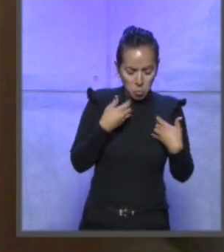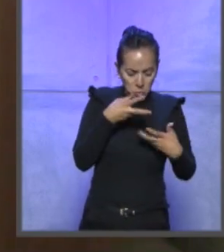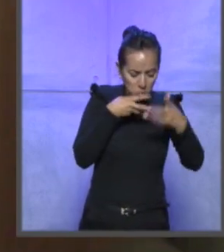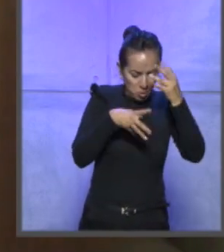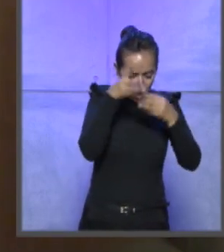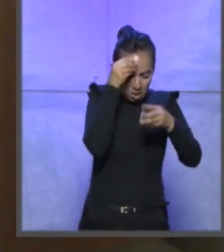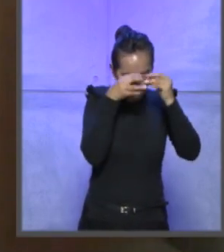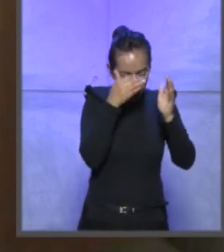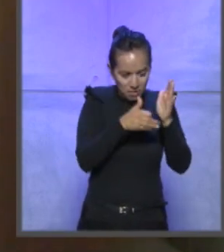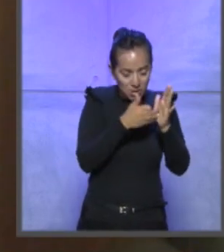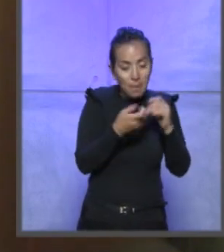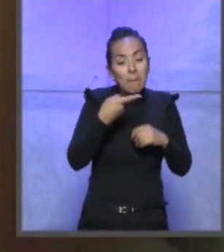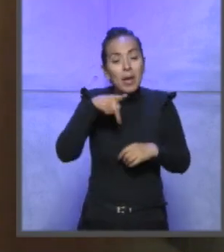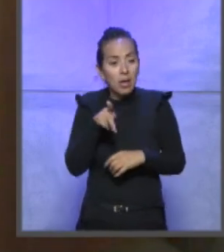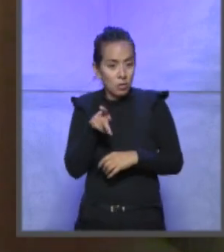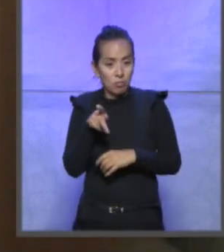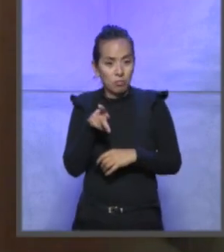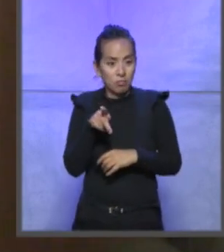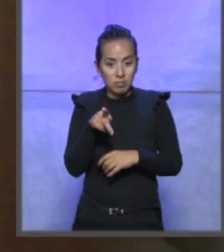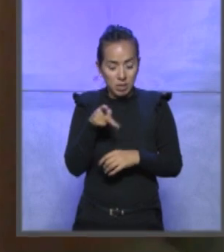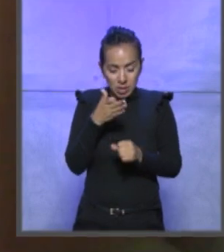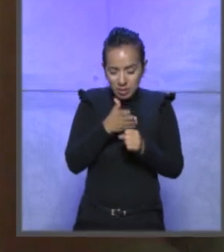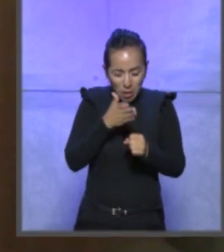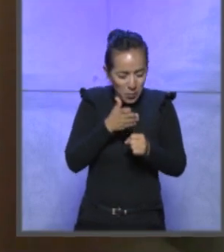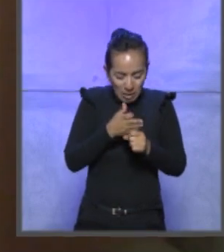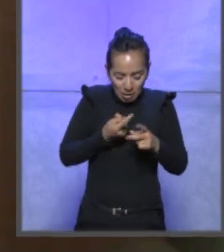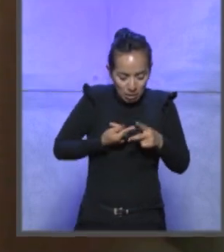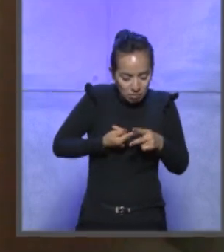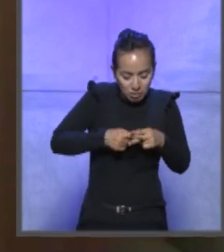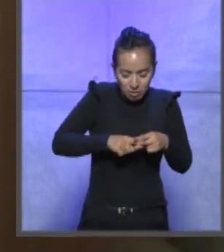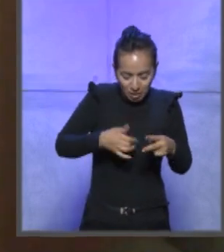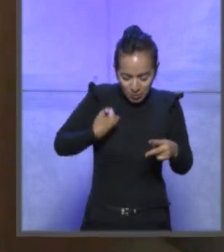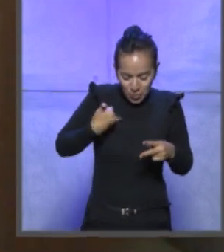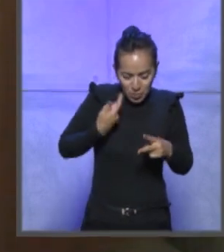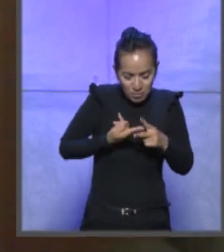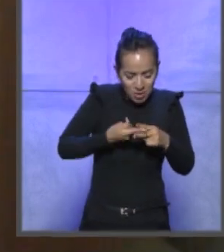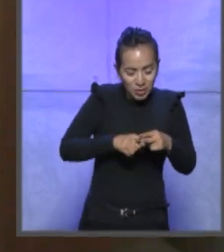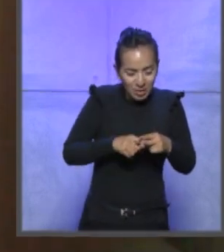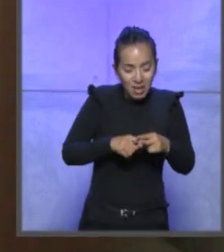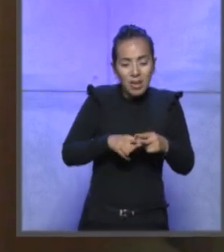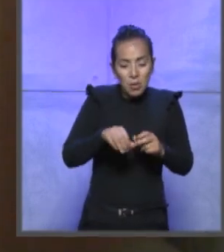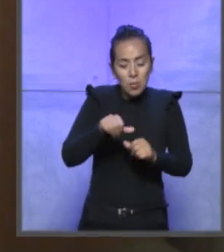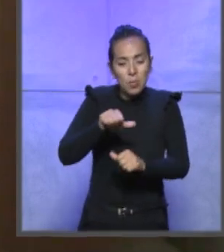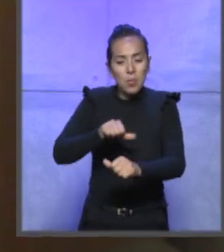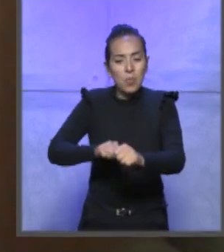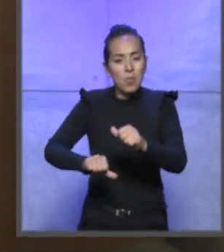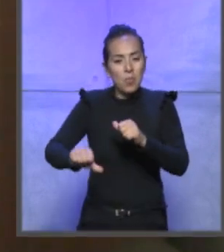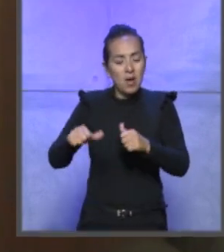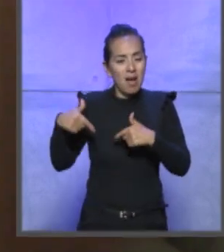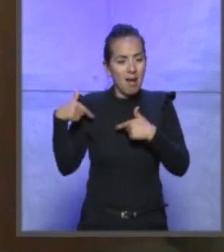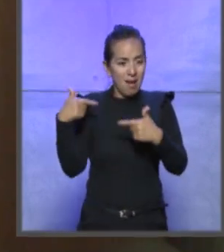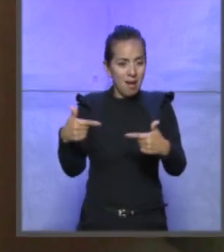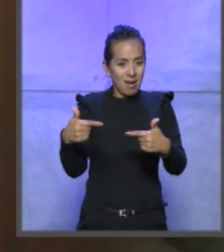somos aprendices aún, es momento también, desde ahora, de empezar en la parte del relevo